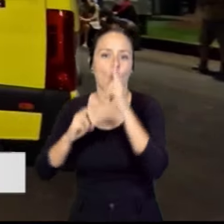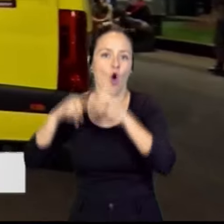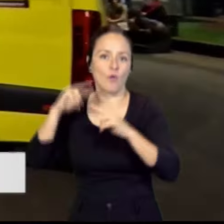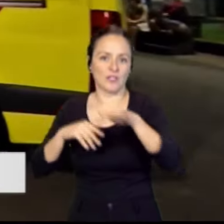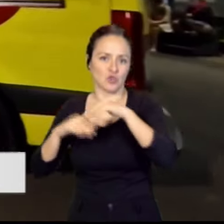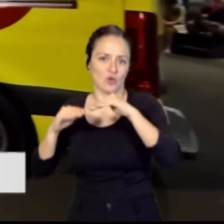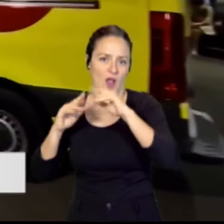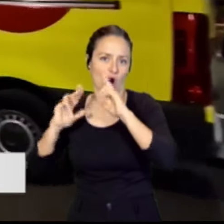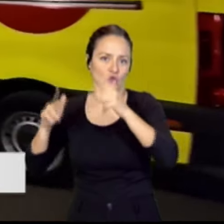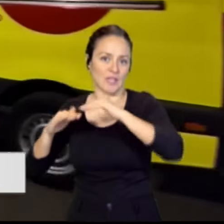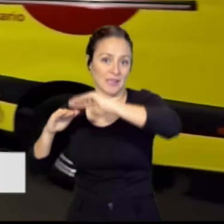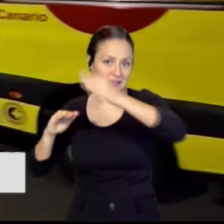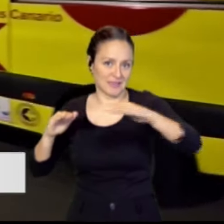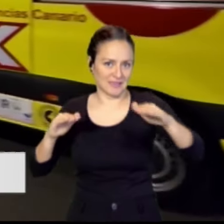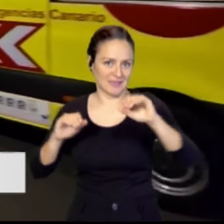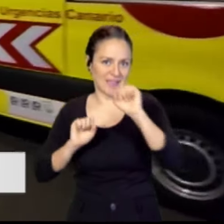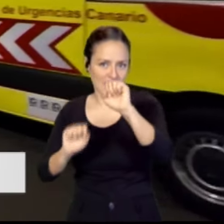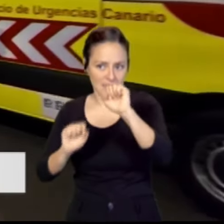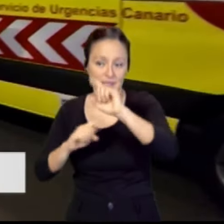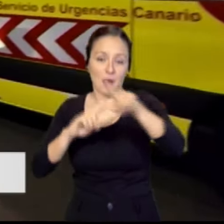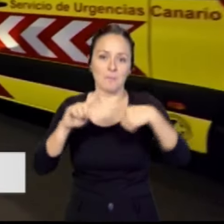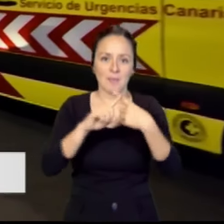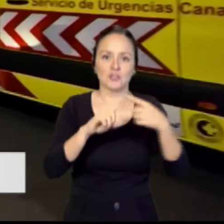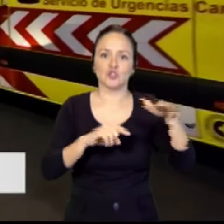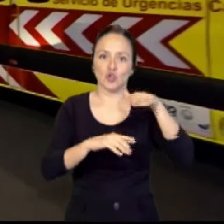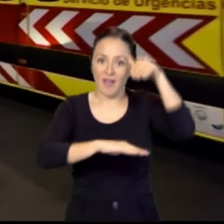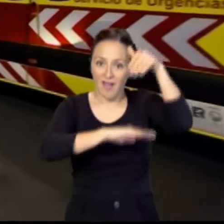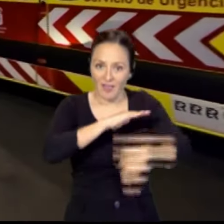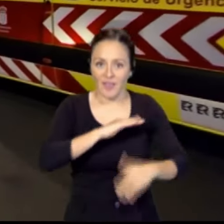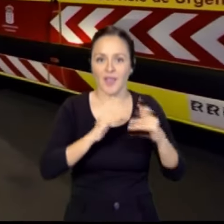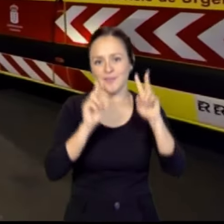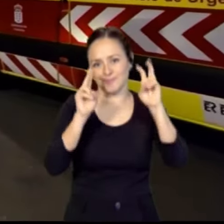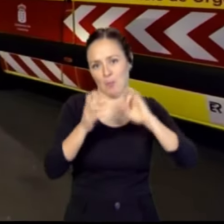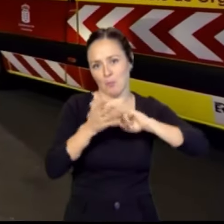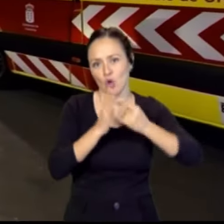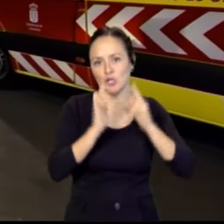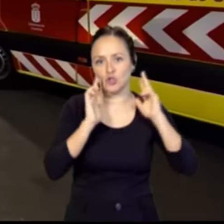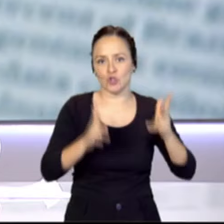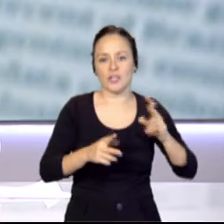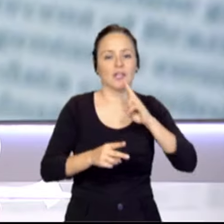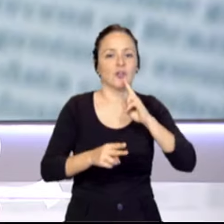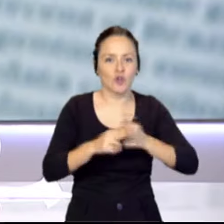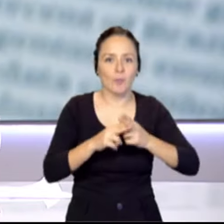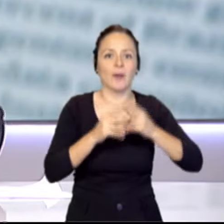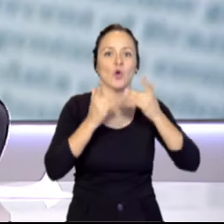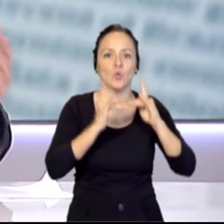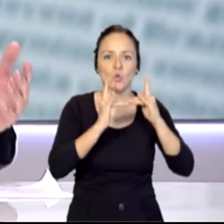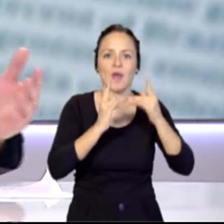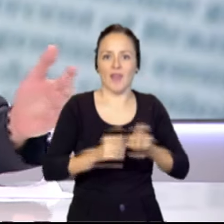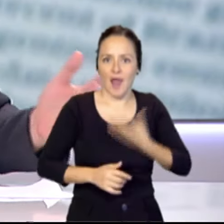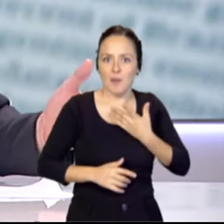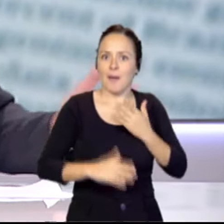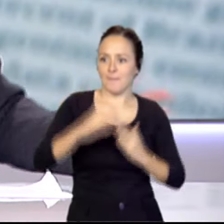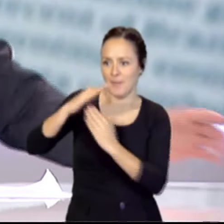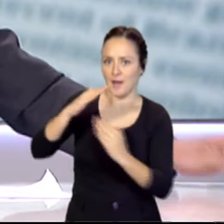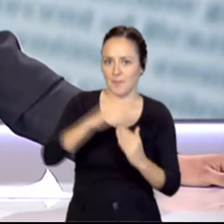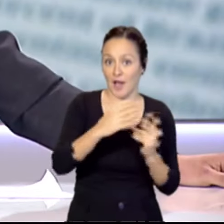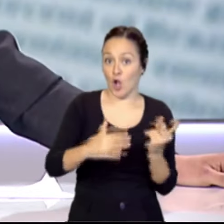tejita y del proyecto urbanístico cuna del alma en el sur de tenerife Bueno advertían ayer